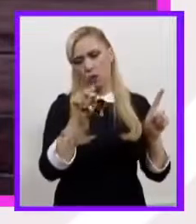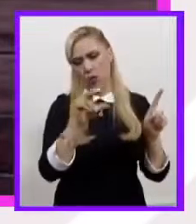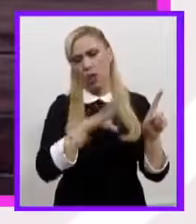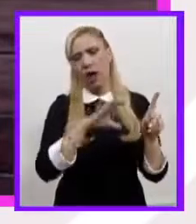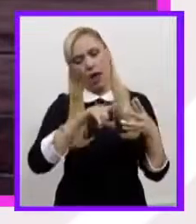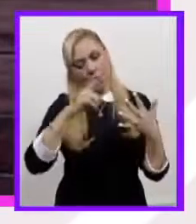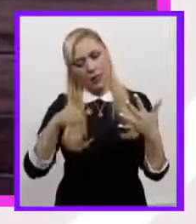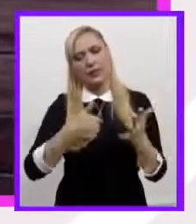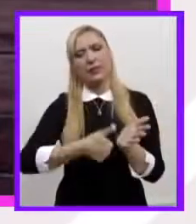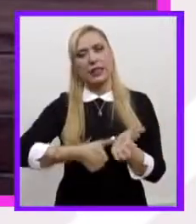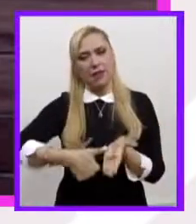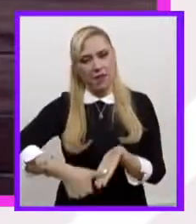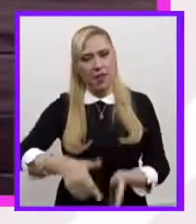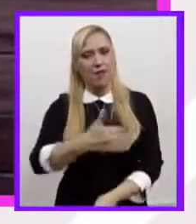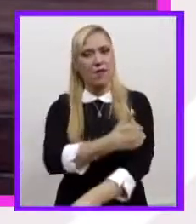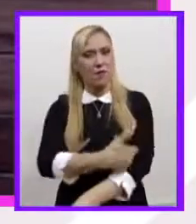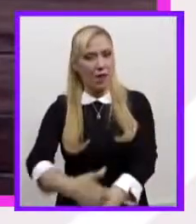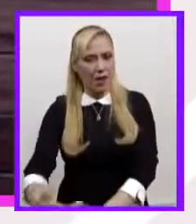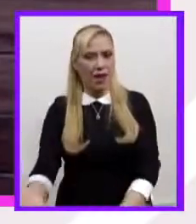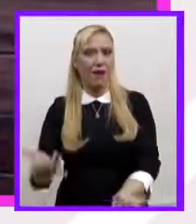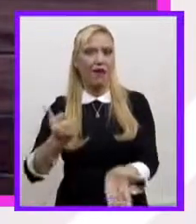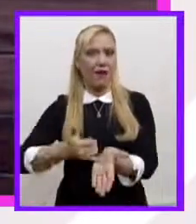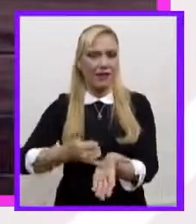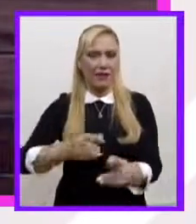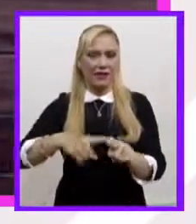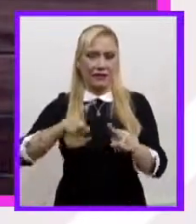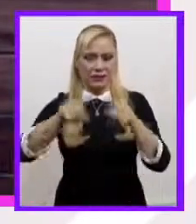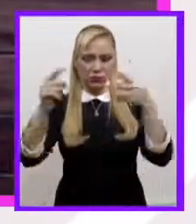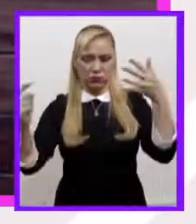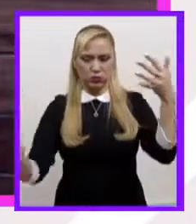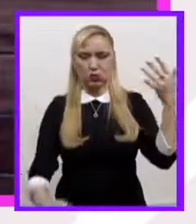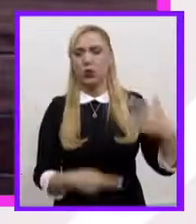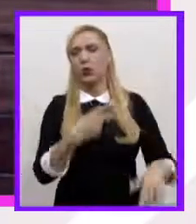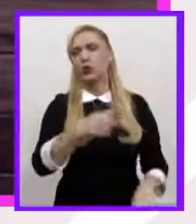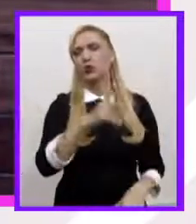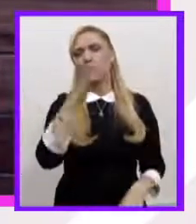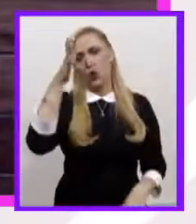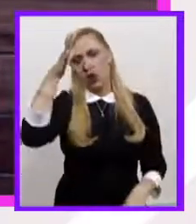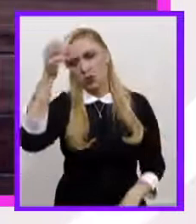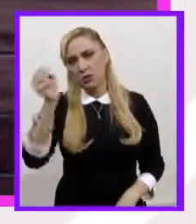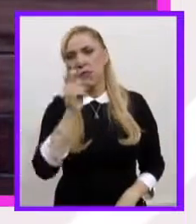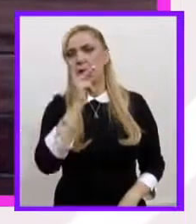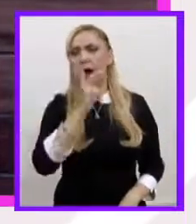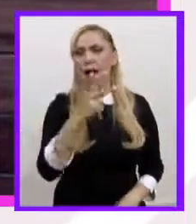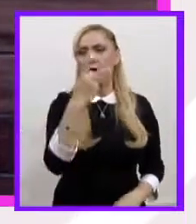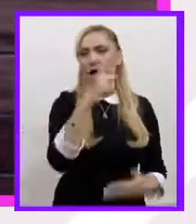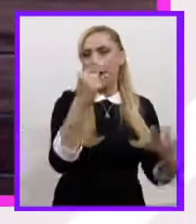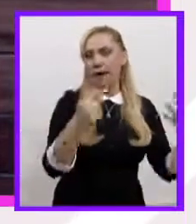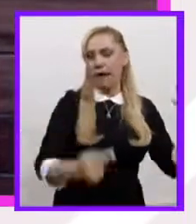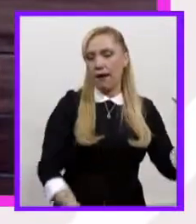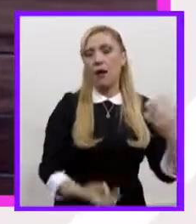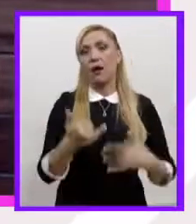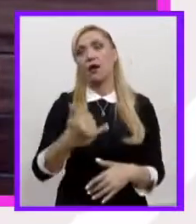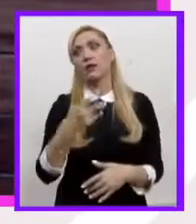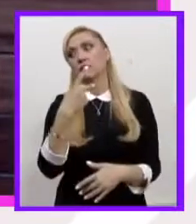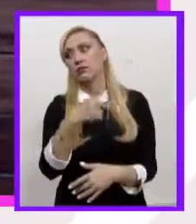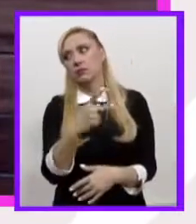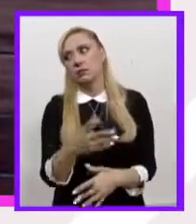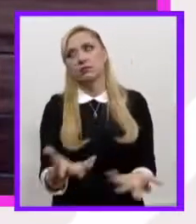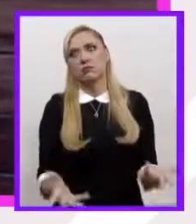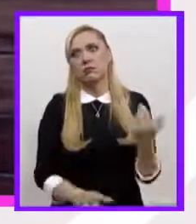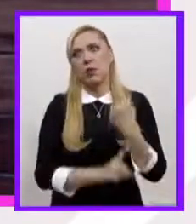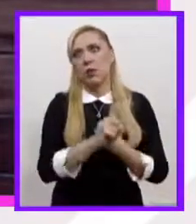tiene sus propias reglas, ¿no? Y incluso su propio léxico y también sus consecuencias. Entonces,